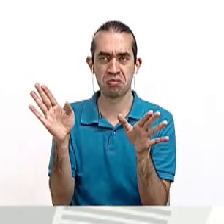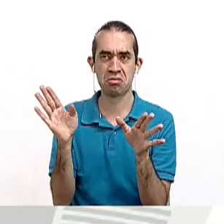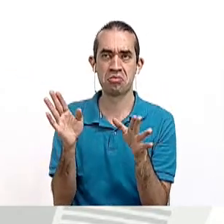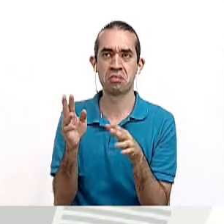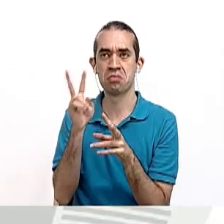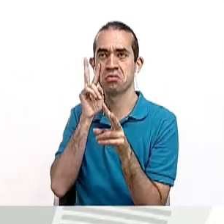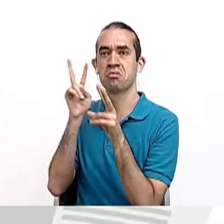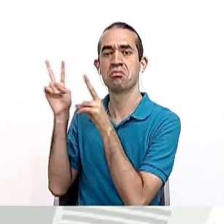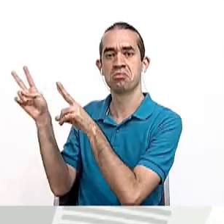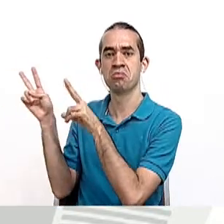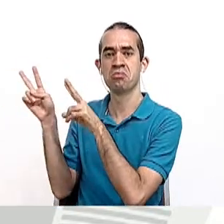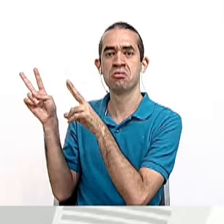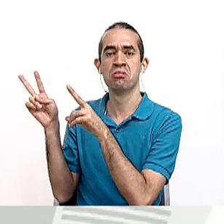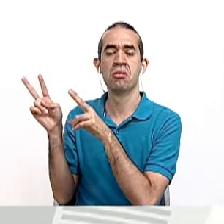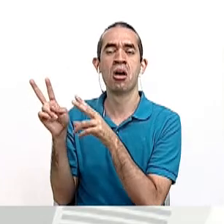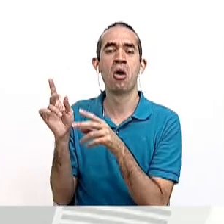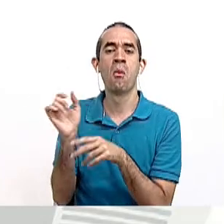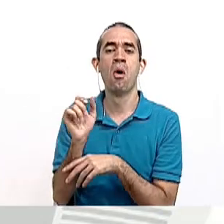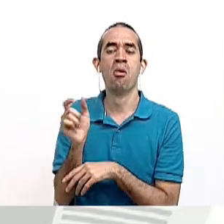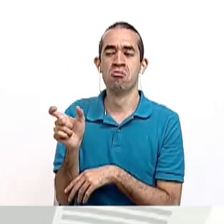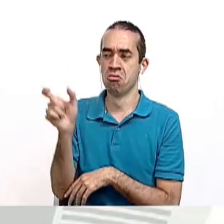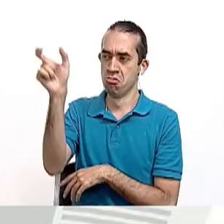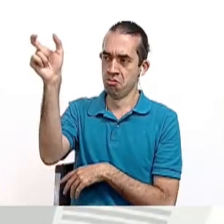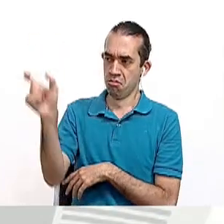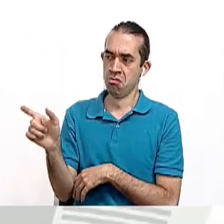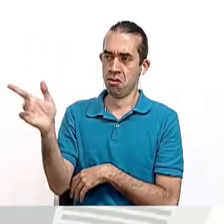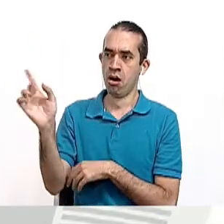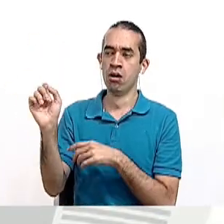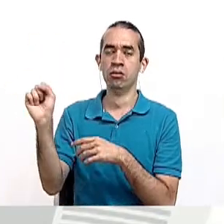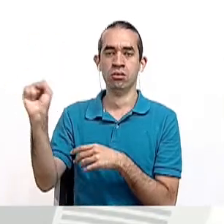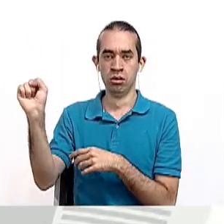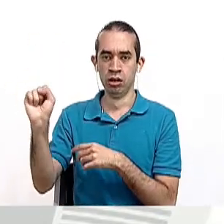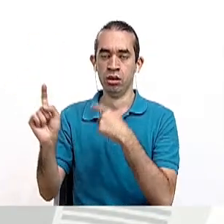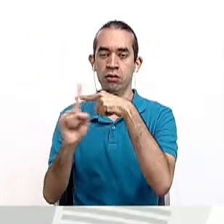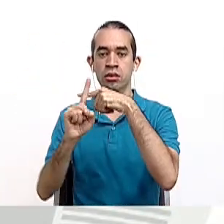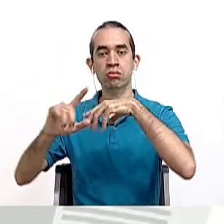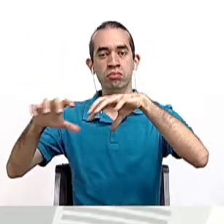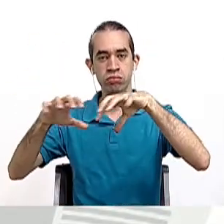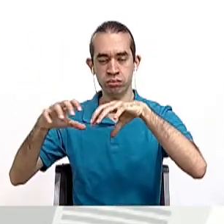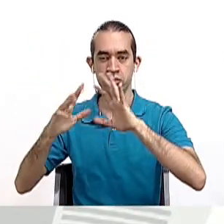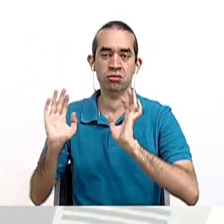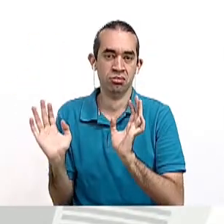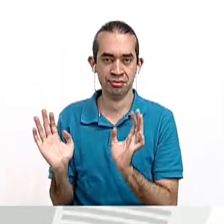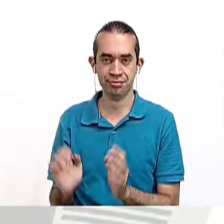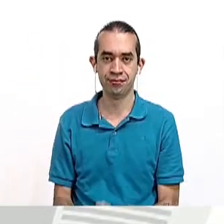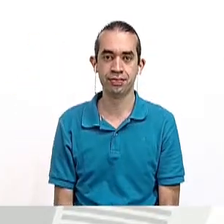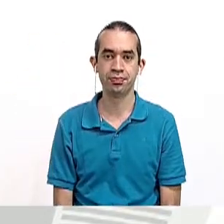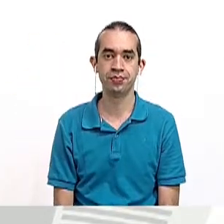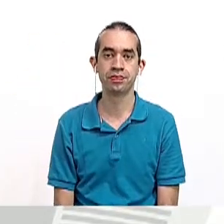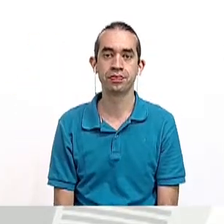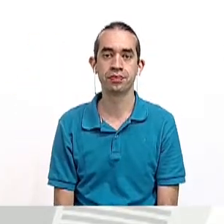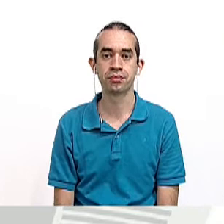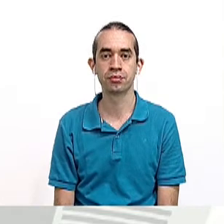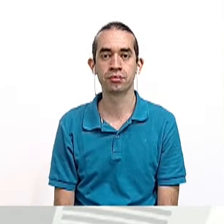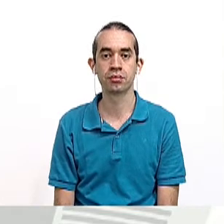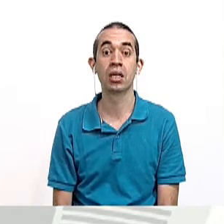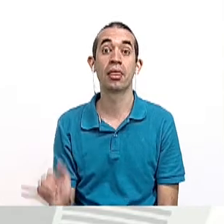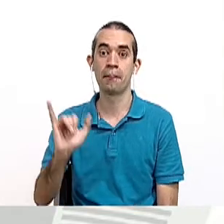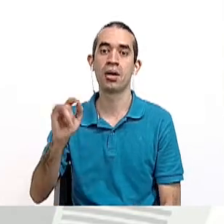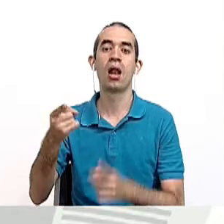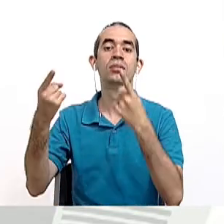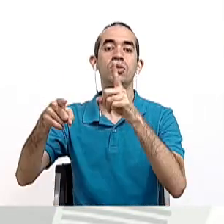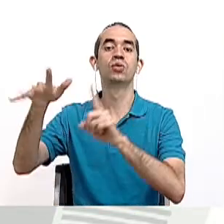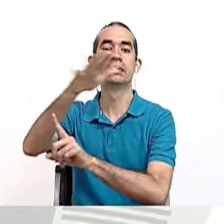a presentar al sujeto y su acción, ¿sí? Y la circunstancia.